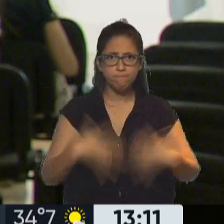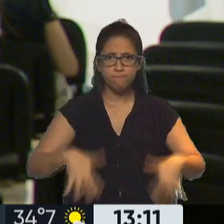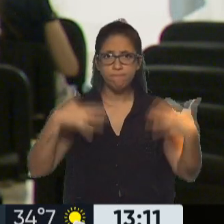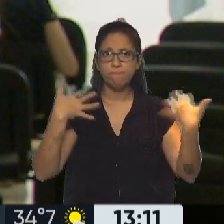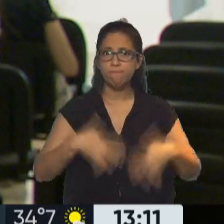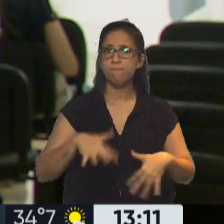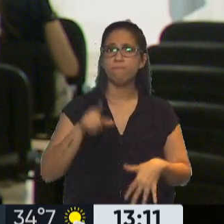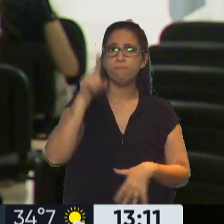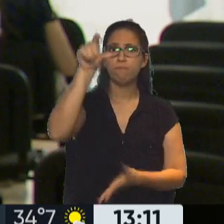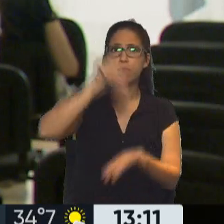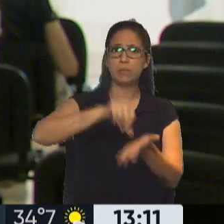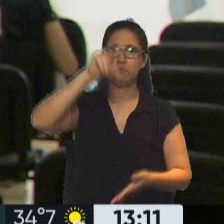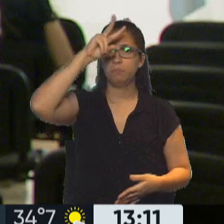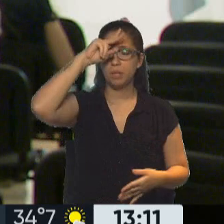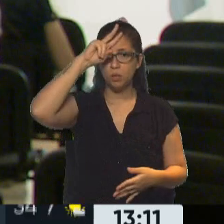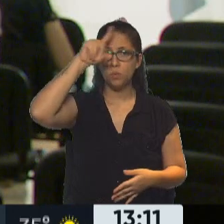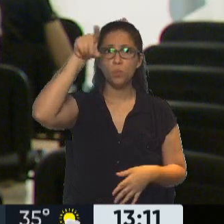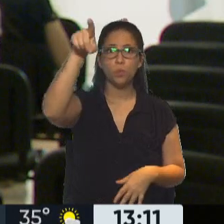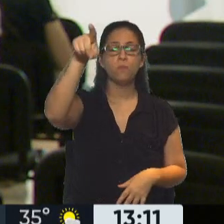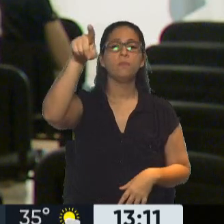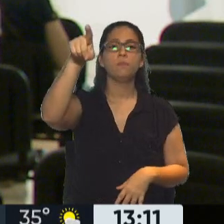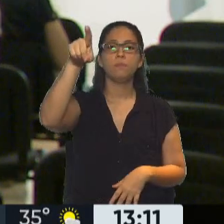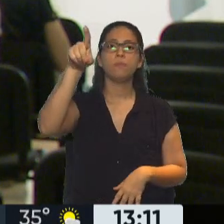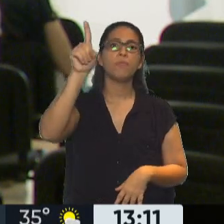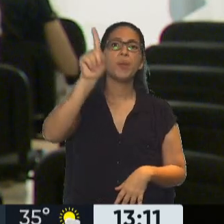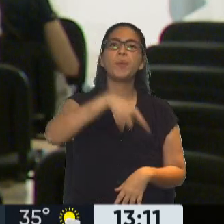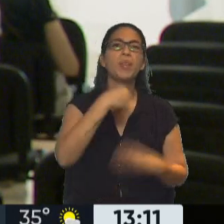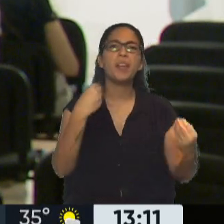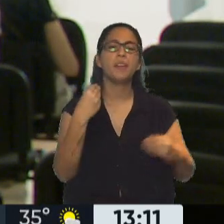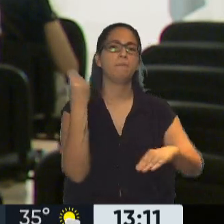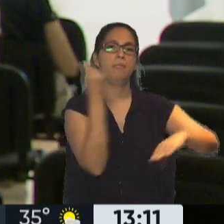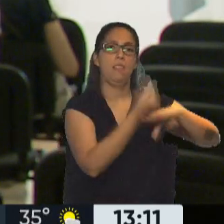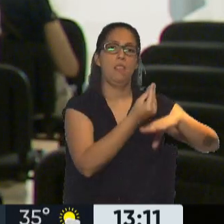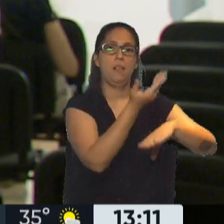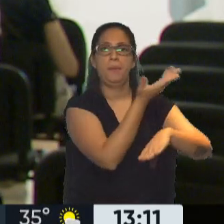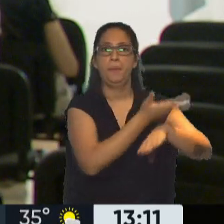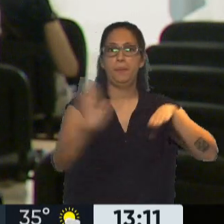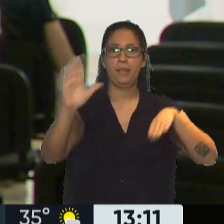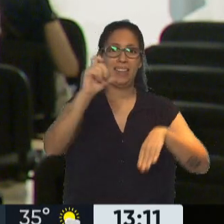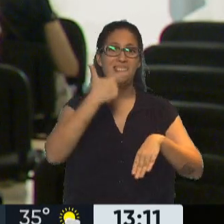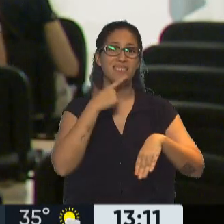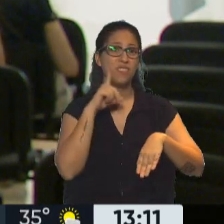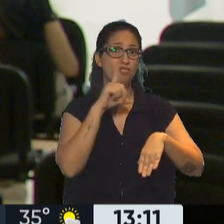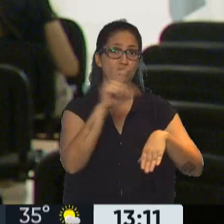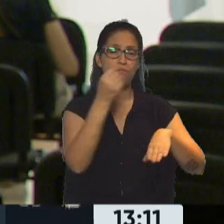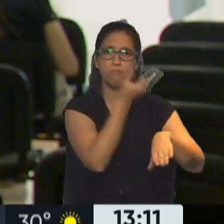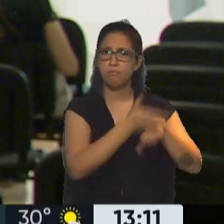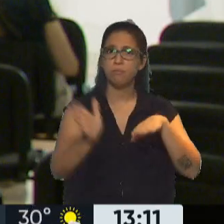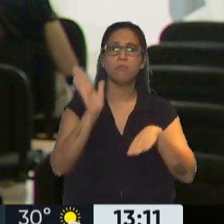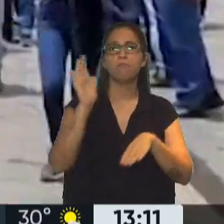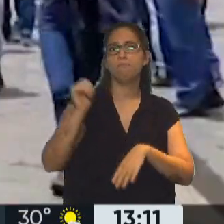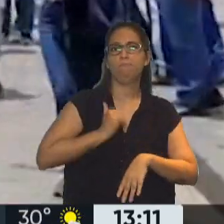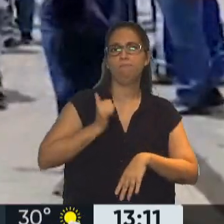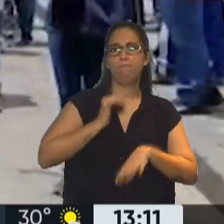desarrollando en Perú a partir de la destitución del presidente Castillo y también de un golpe de